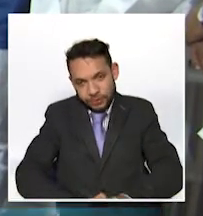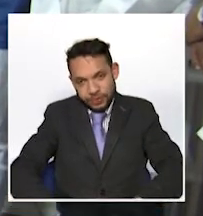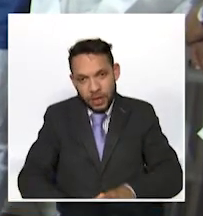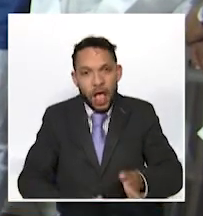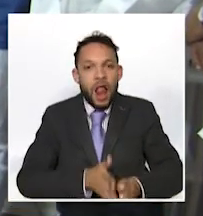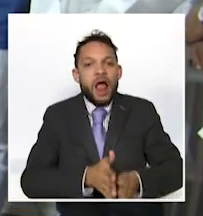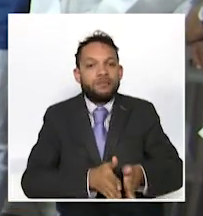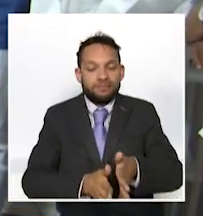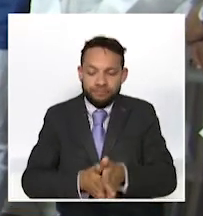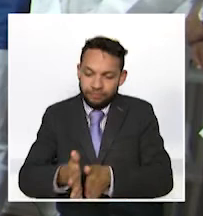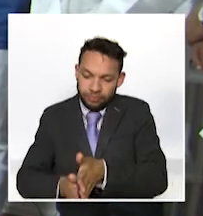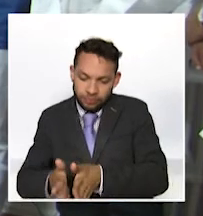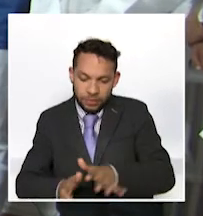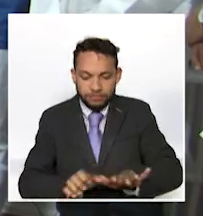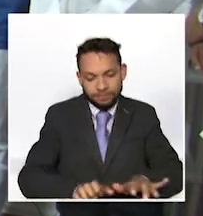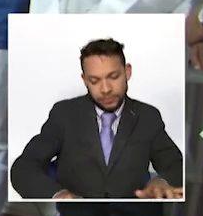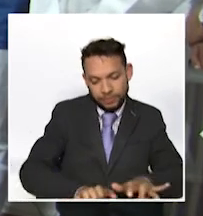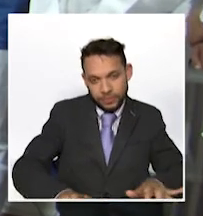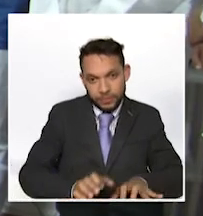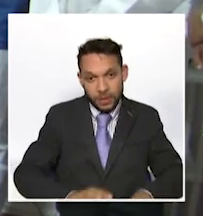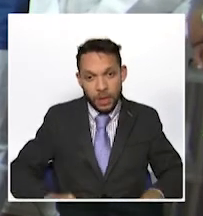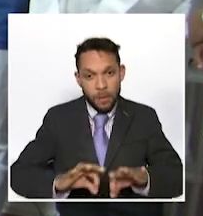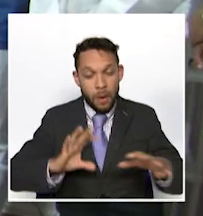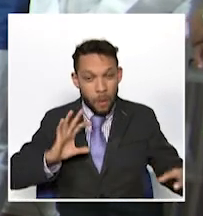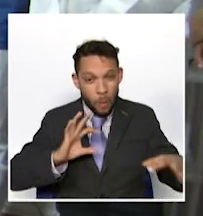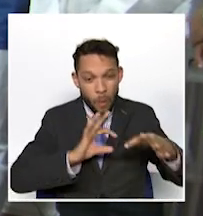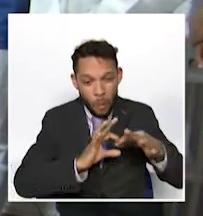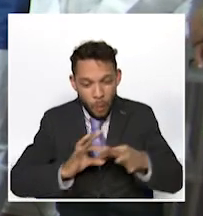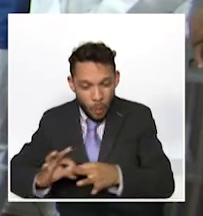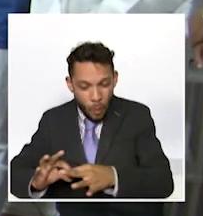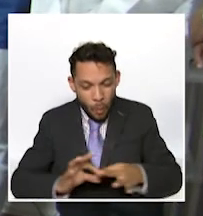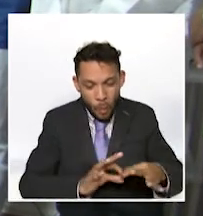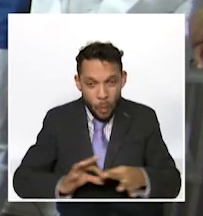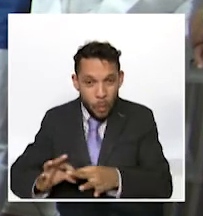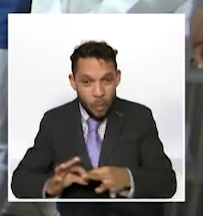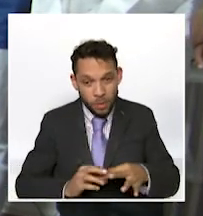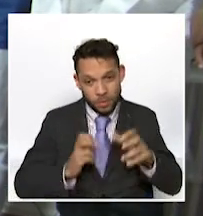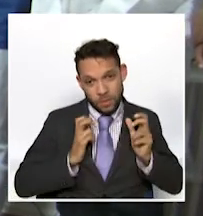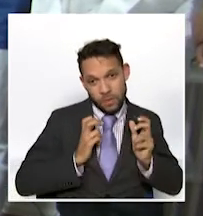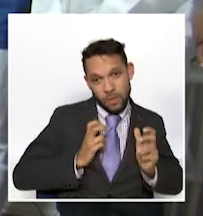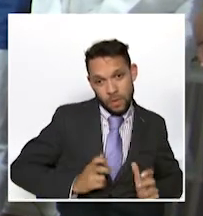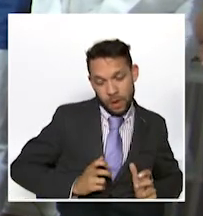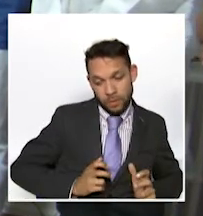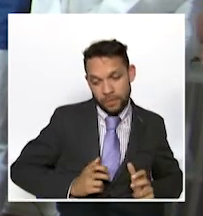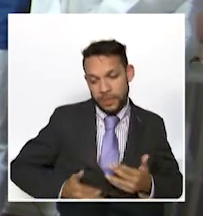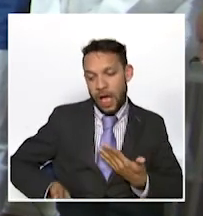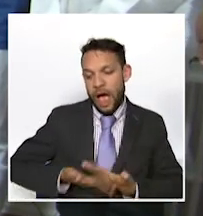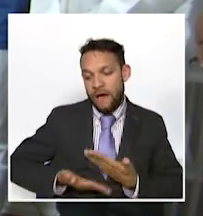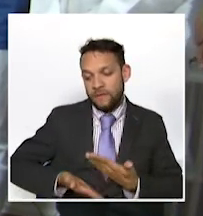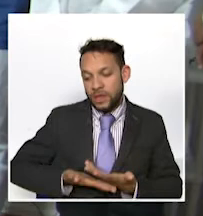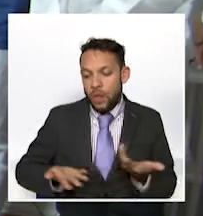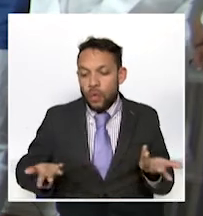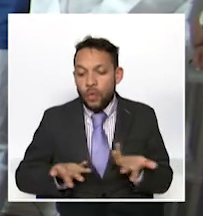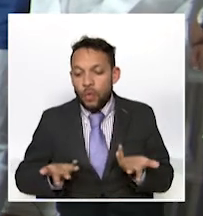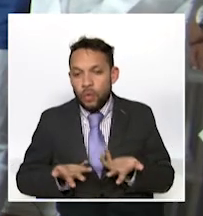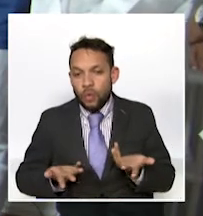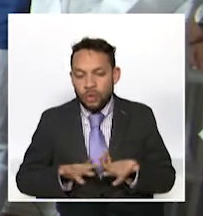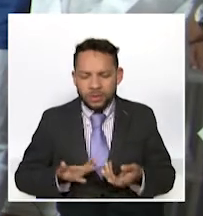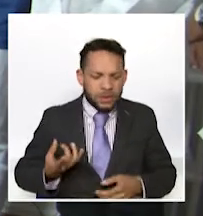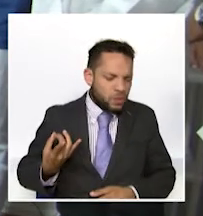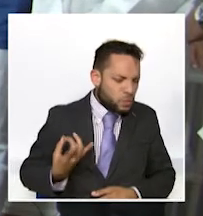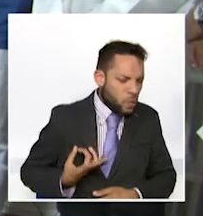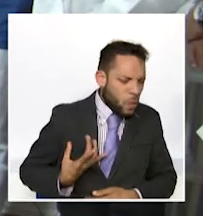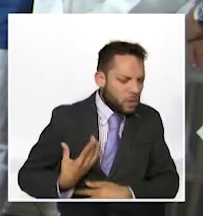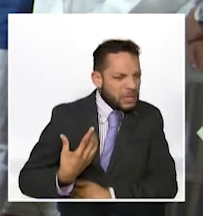subluxación articular con el objetivo de corregir daños neuroestructurales. ¿Dónde aparece el dolor? Ahorita que hablábamos de dolor. Ahorita